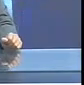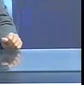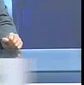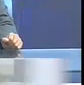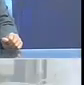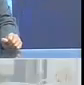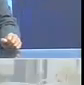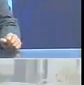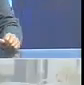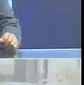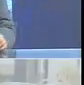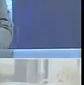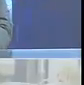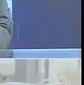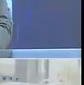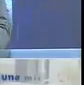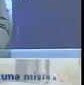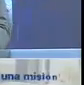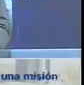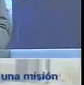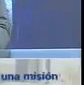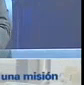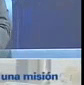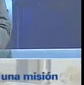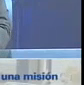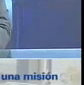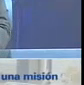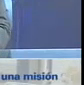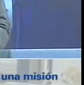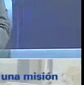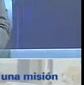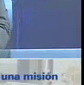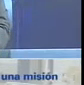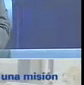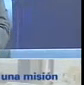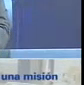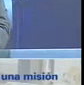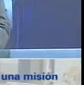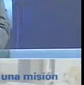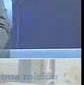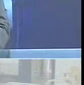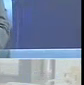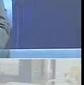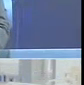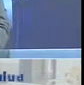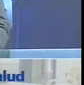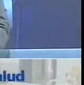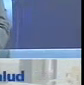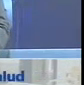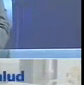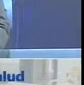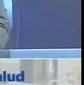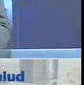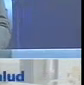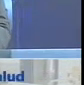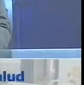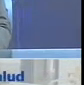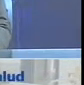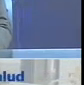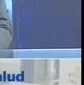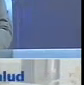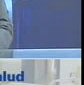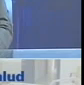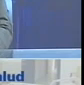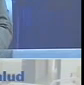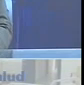Desde 1978, Hospital Climosal te brinda los mejores servicios médicos para el cuidado de tu salud y la de tu familia. Desde